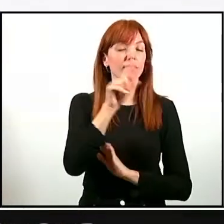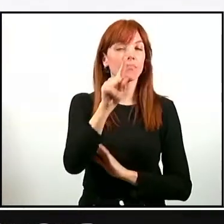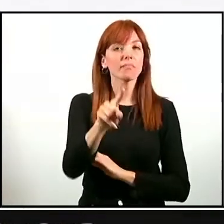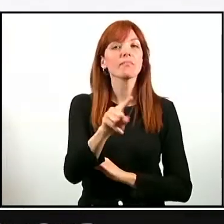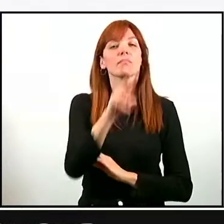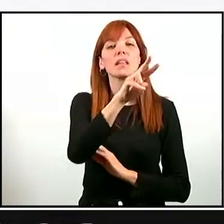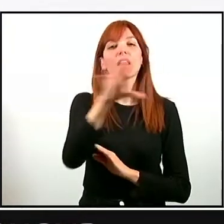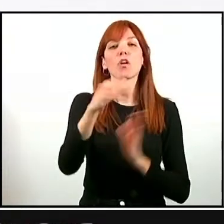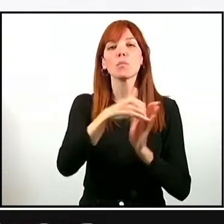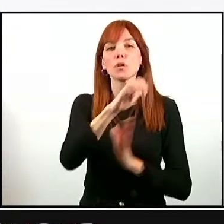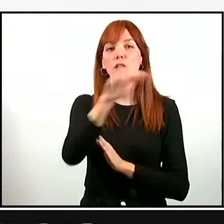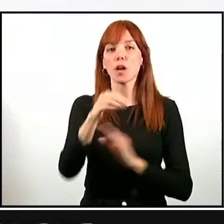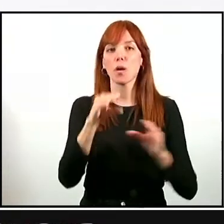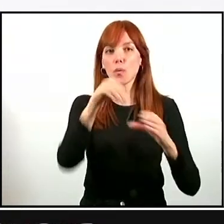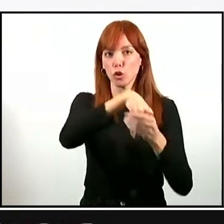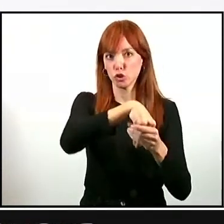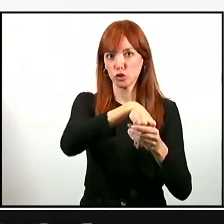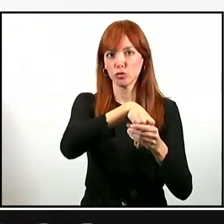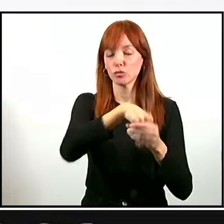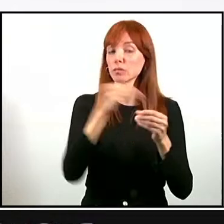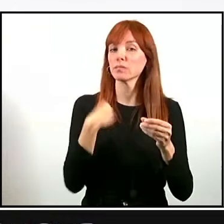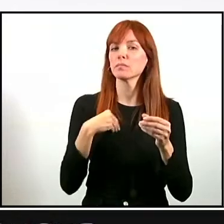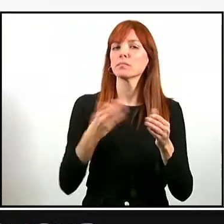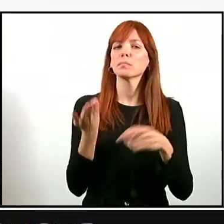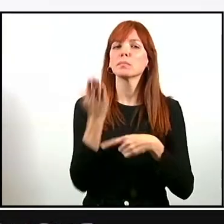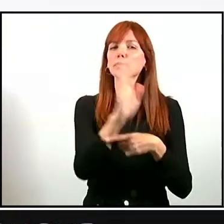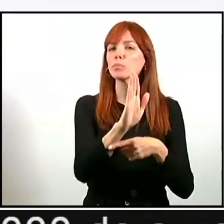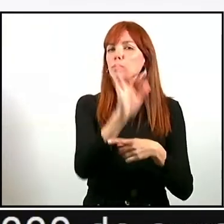de euros, para aquella convocatoria se presentaron